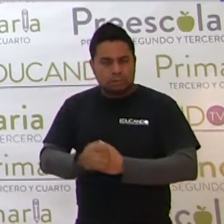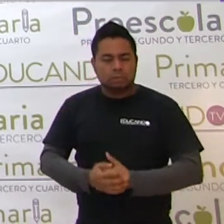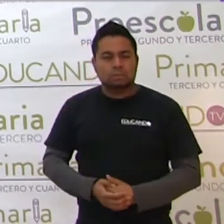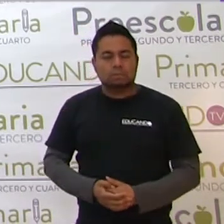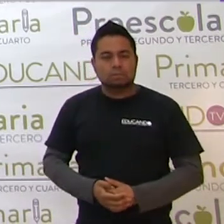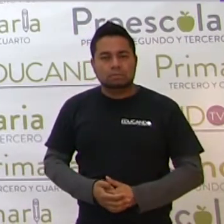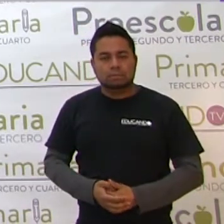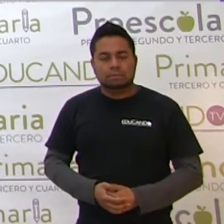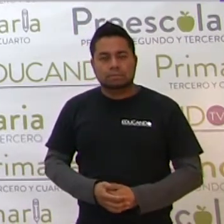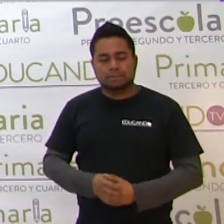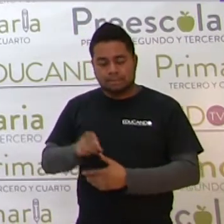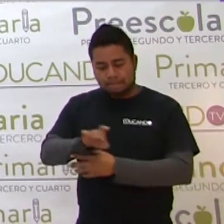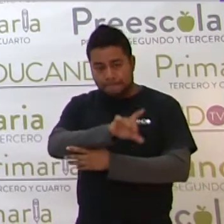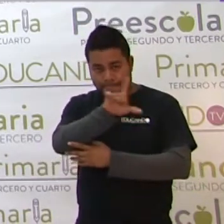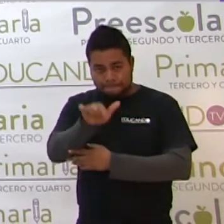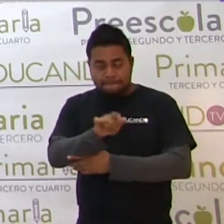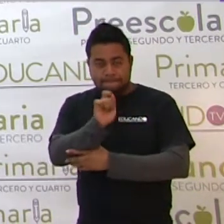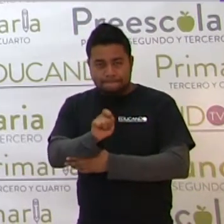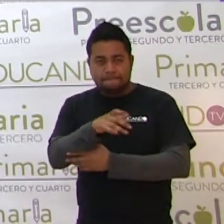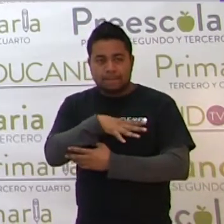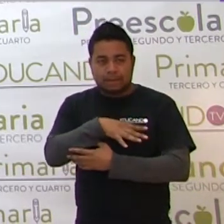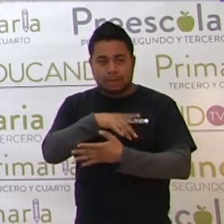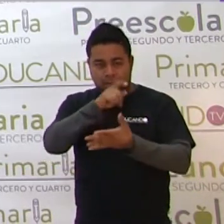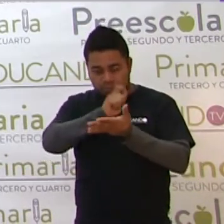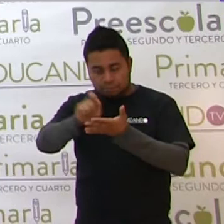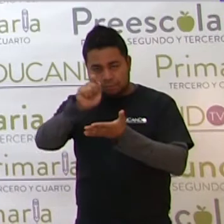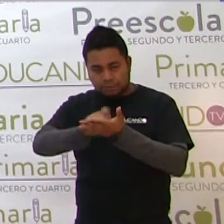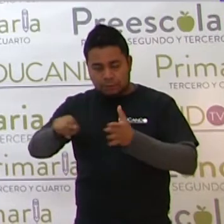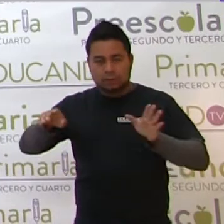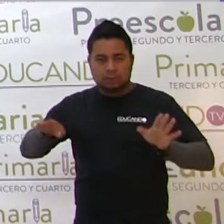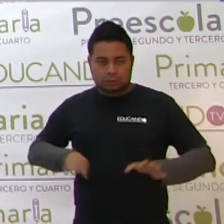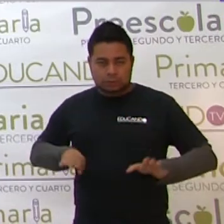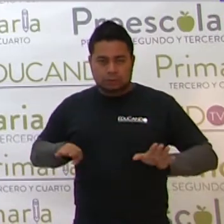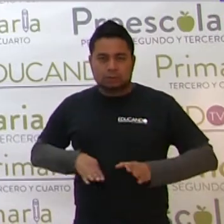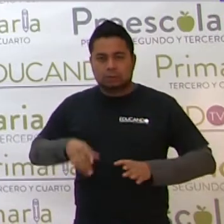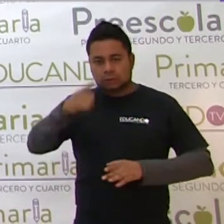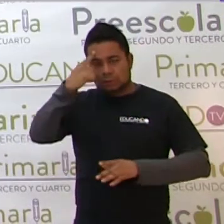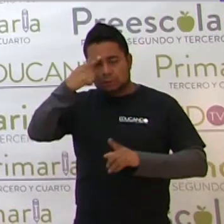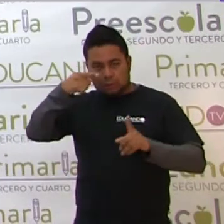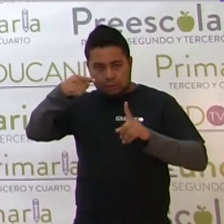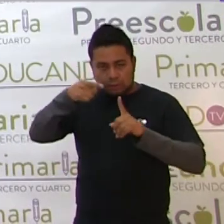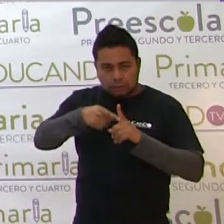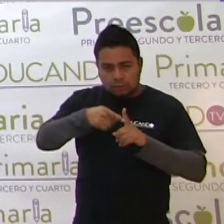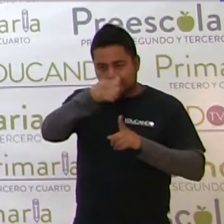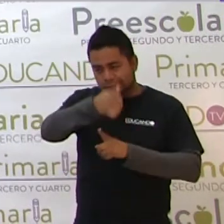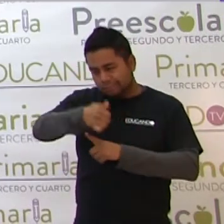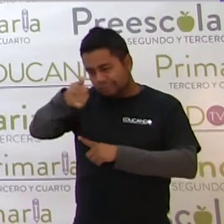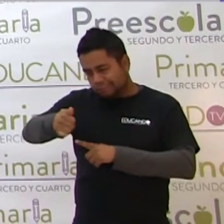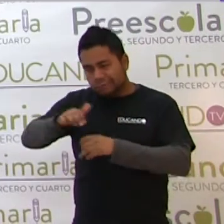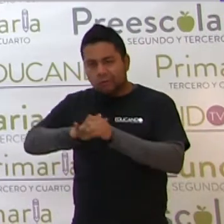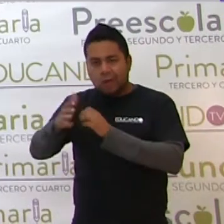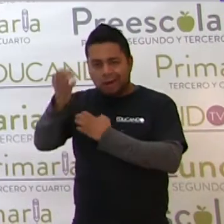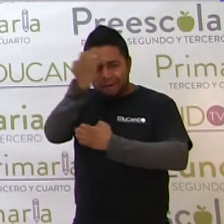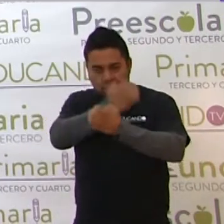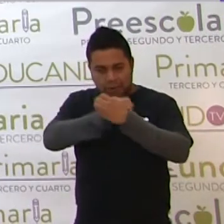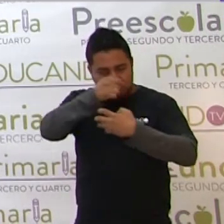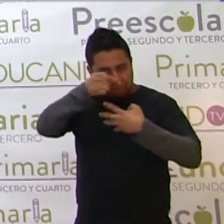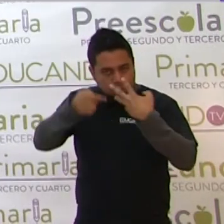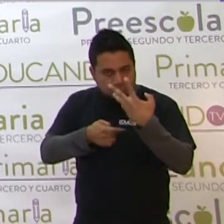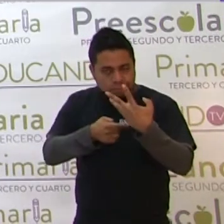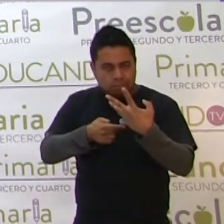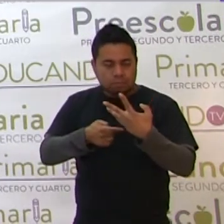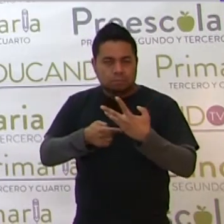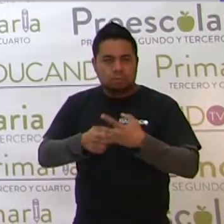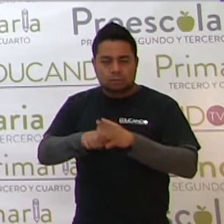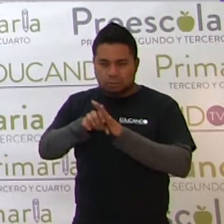ser que se van a escribir las cualidades óptimas del aspecto por evaluar. Va a ser